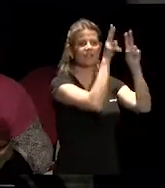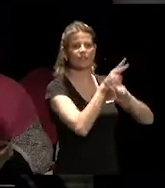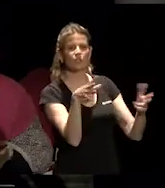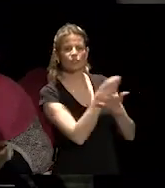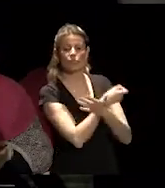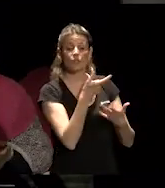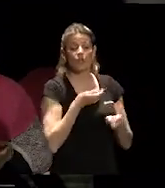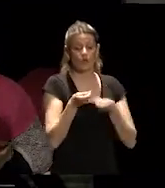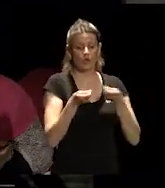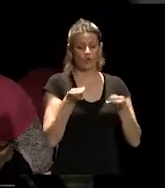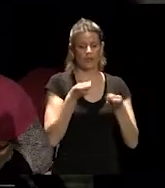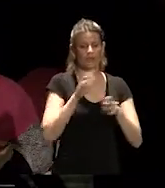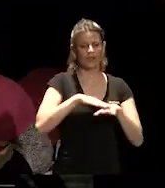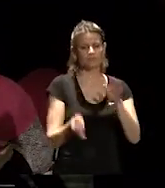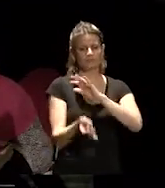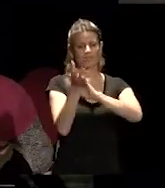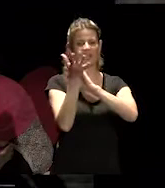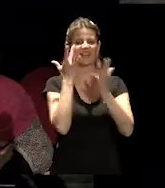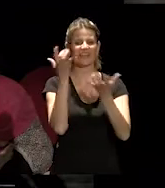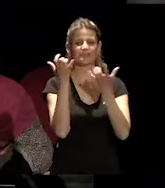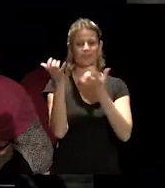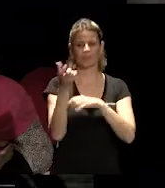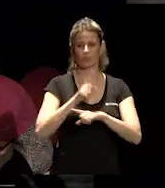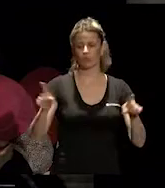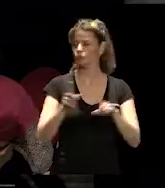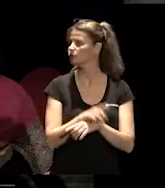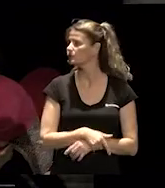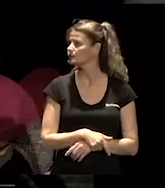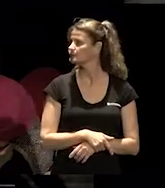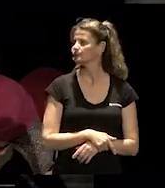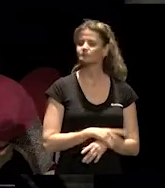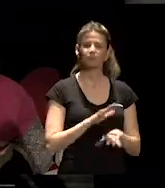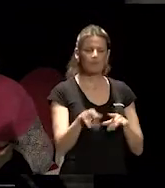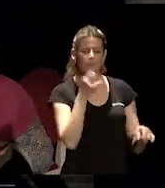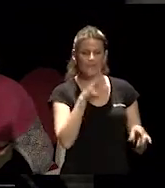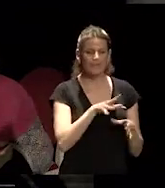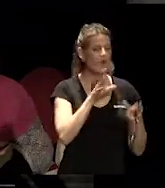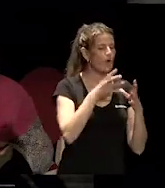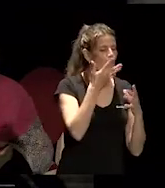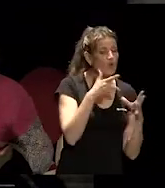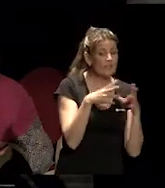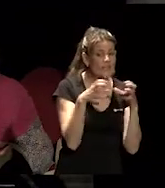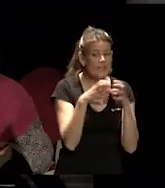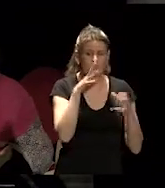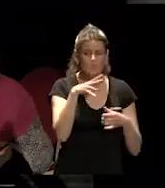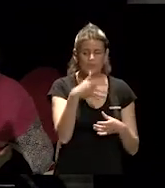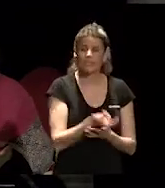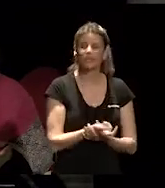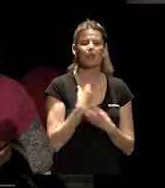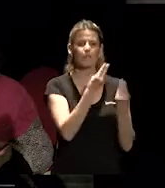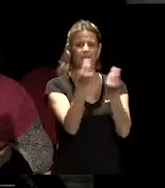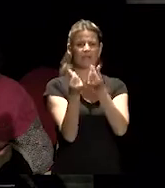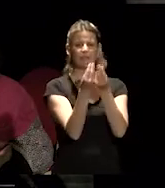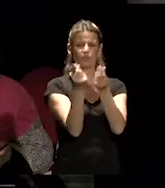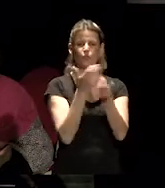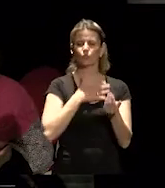que estamos haciendo en su lugar adecuado, se hibride y estas cosas. Vamos allí, estás... Vale, color naranja. El color depende de nuestra percepción y además